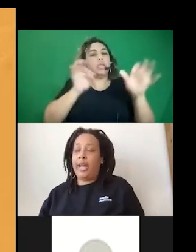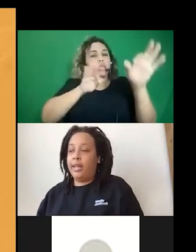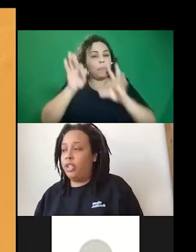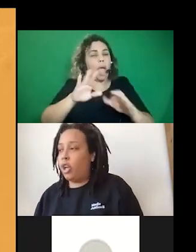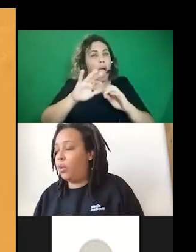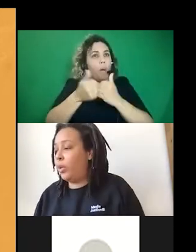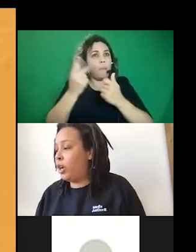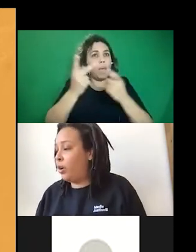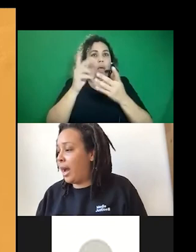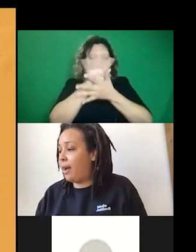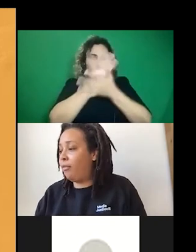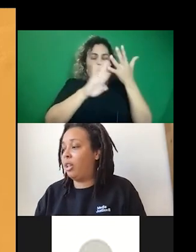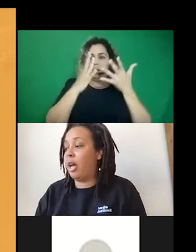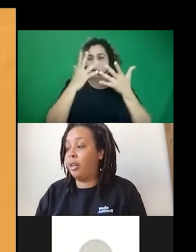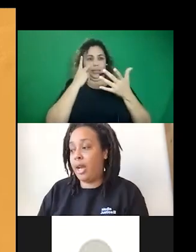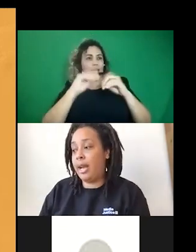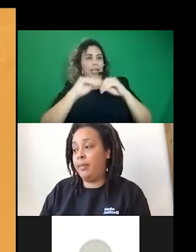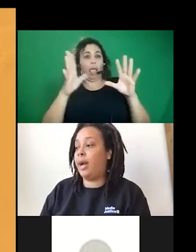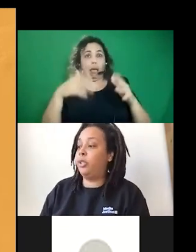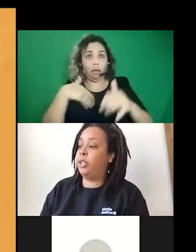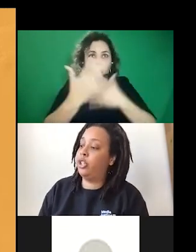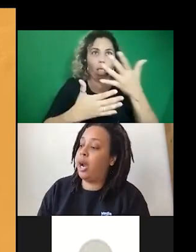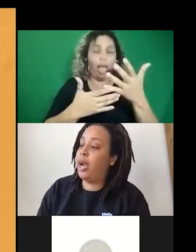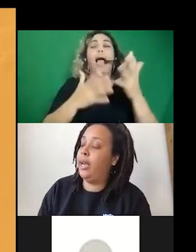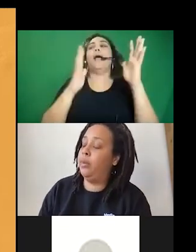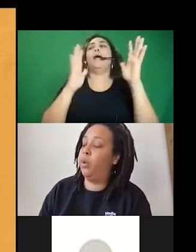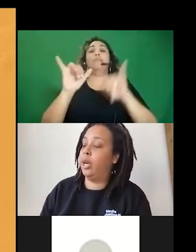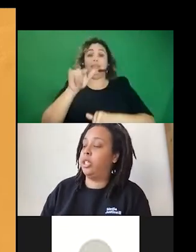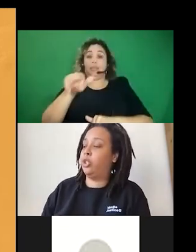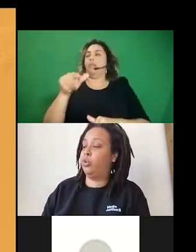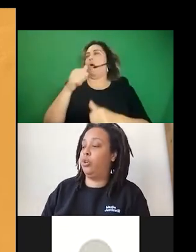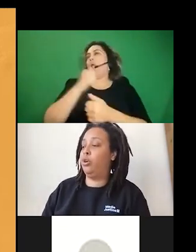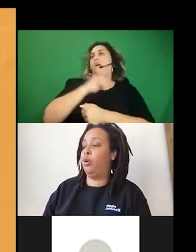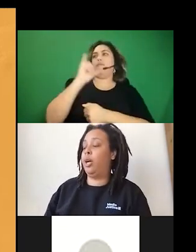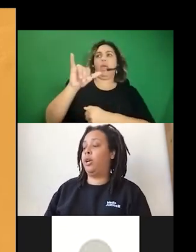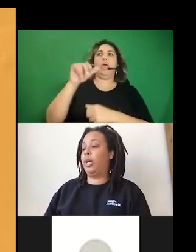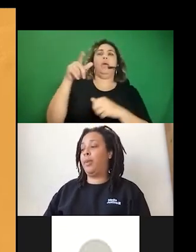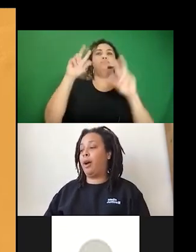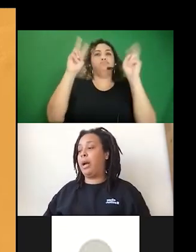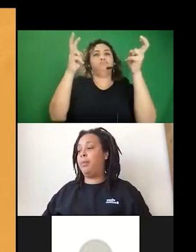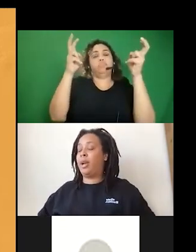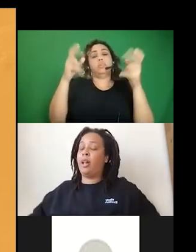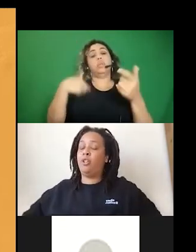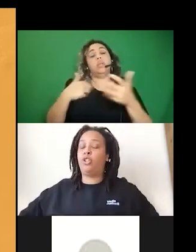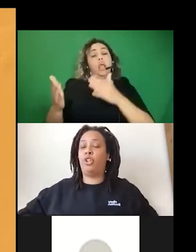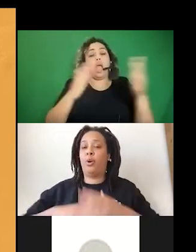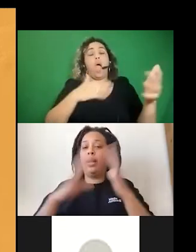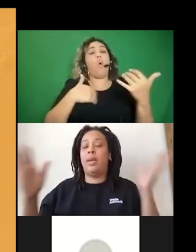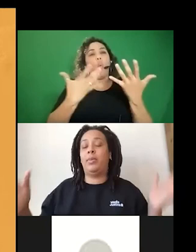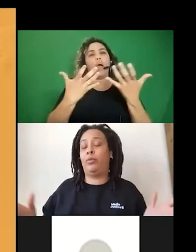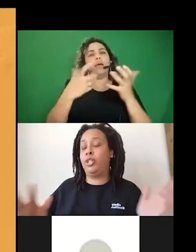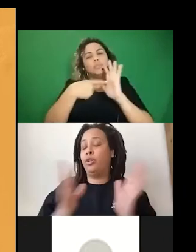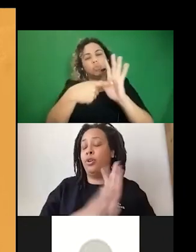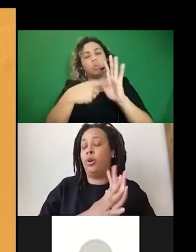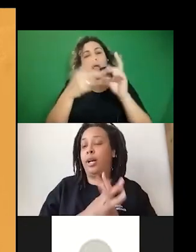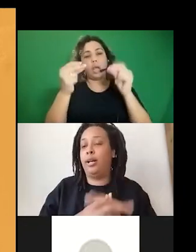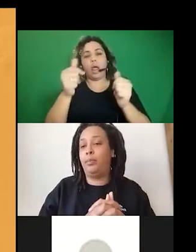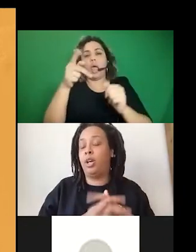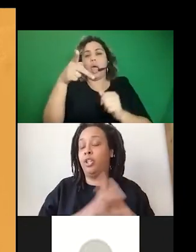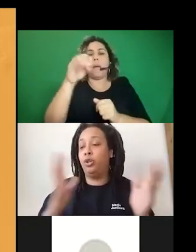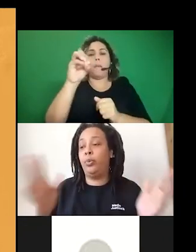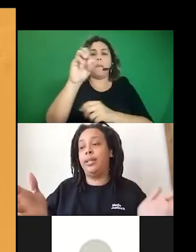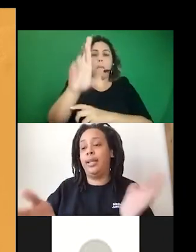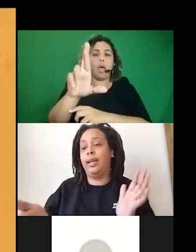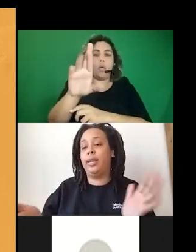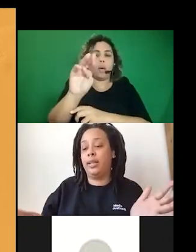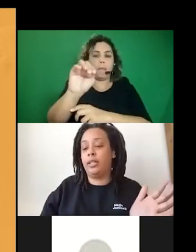que se agita de toni morrison no tenemos muchísimo tiempo quería intentar hacer un paseo por el